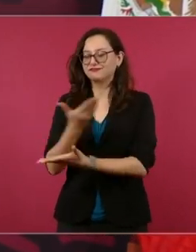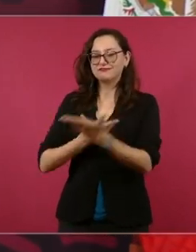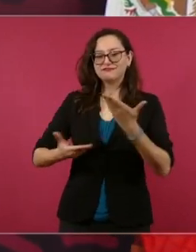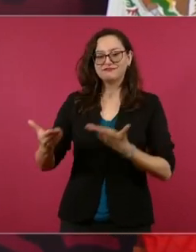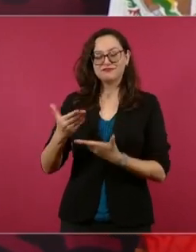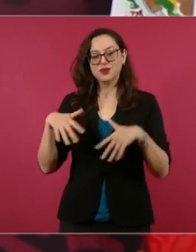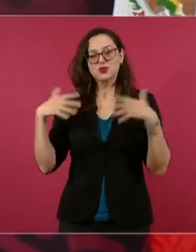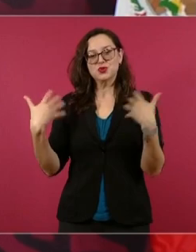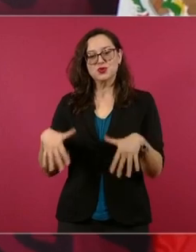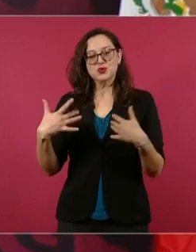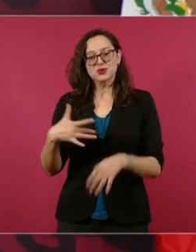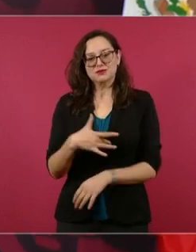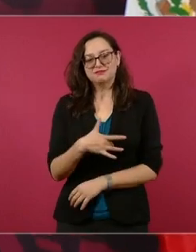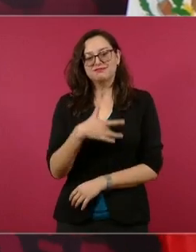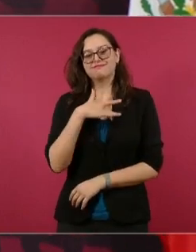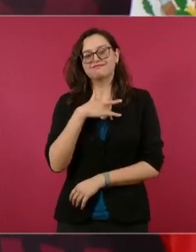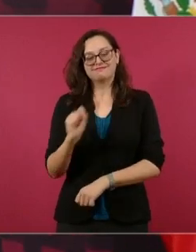histórica